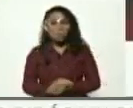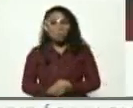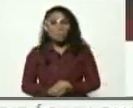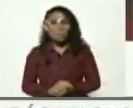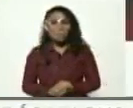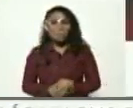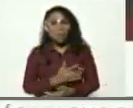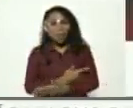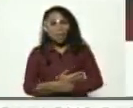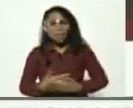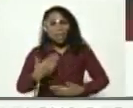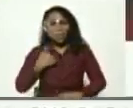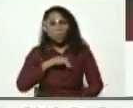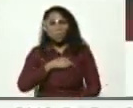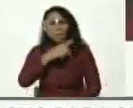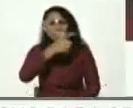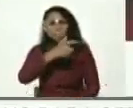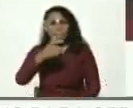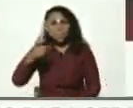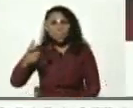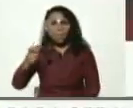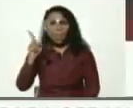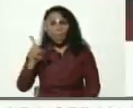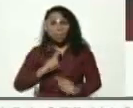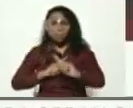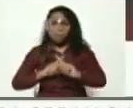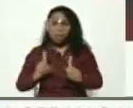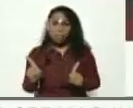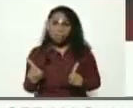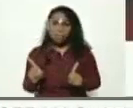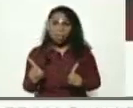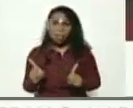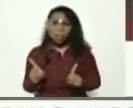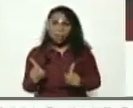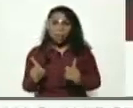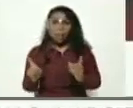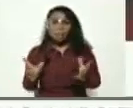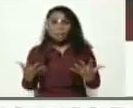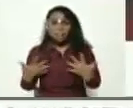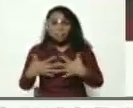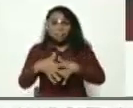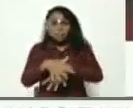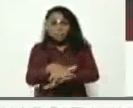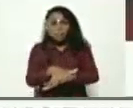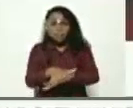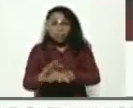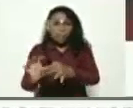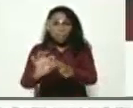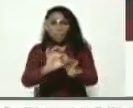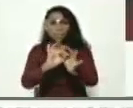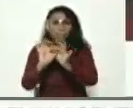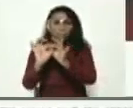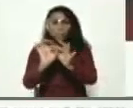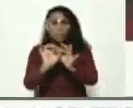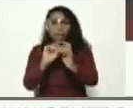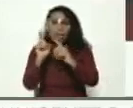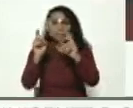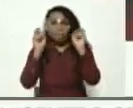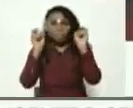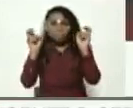La sangre de nuestros ciudadanos es diferente, mezclémosla para unirla. Esta